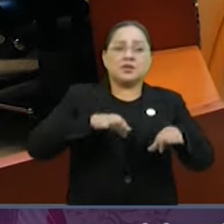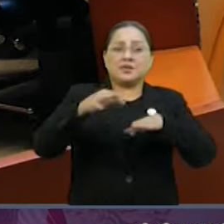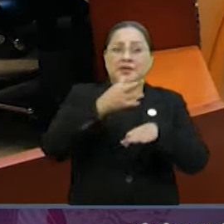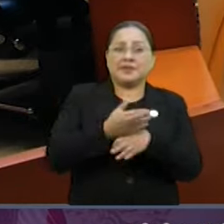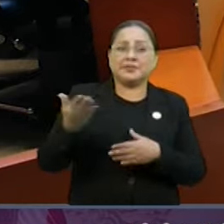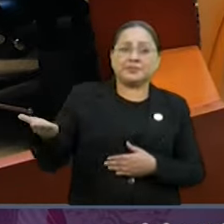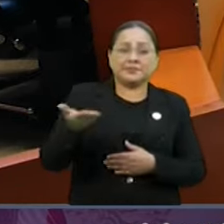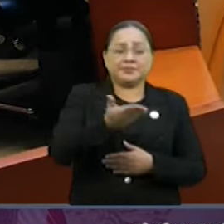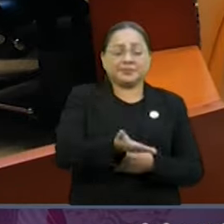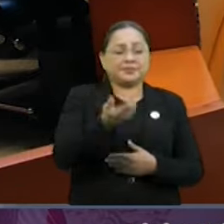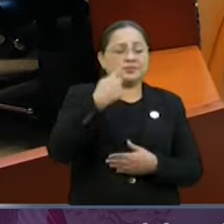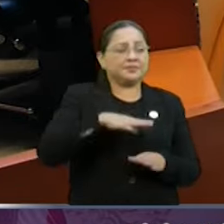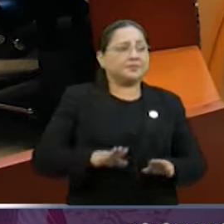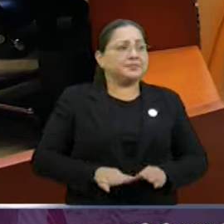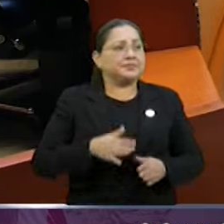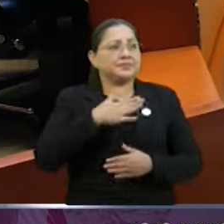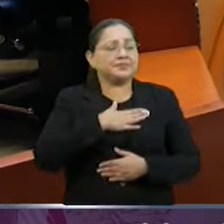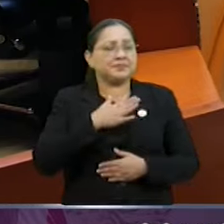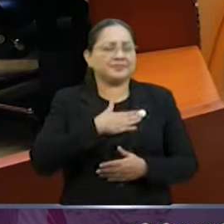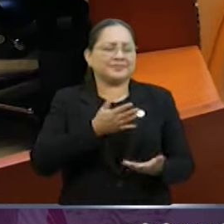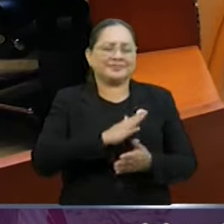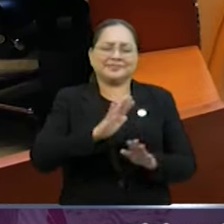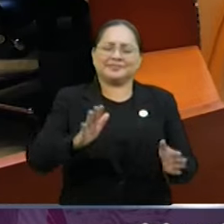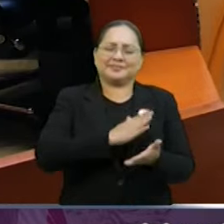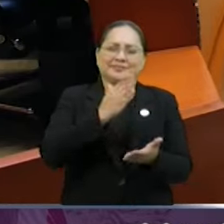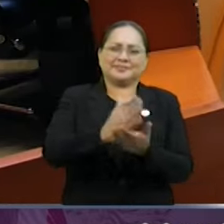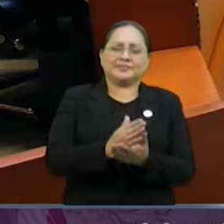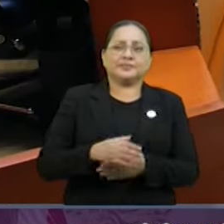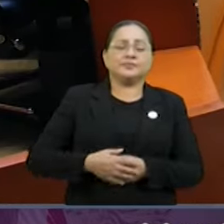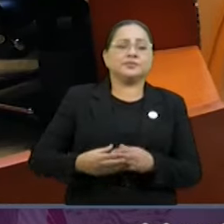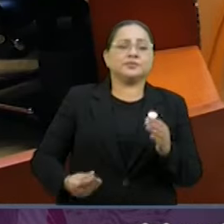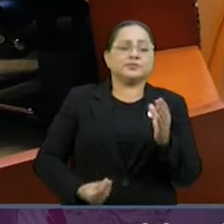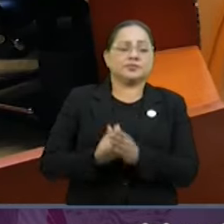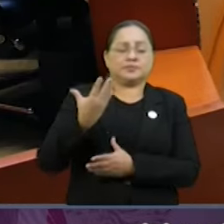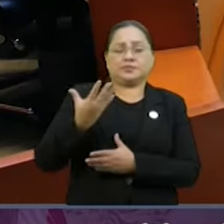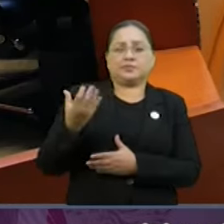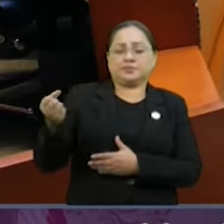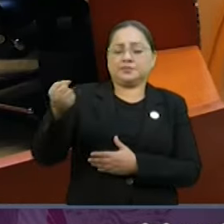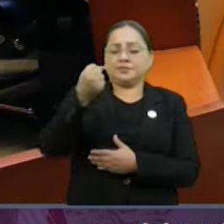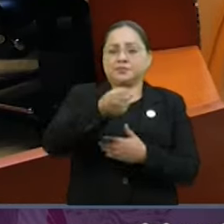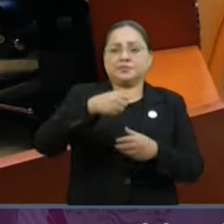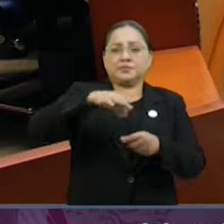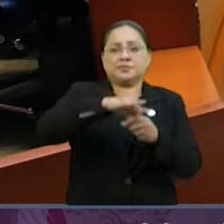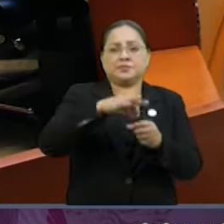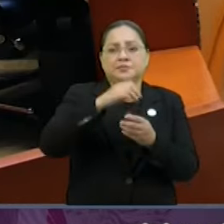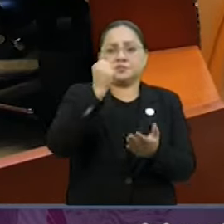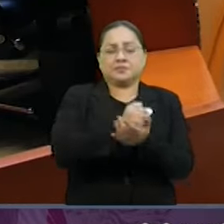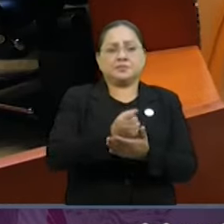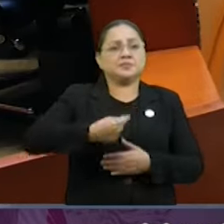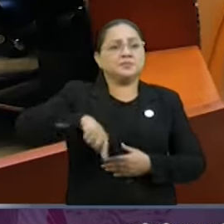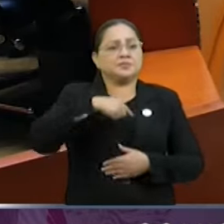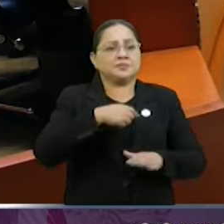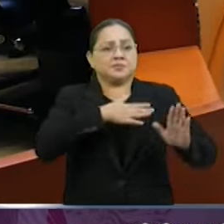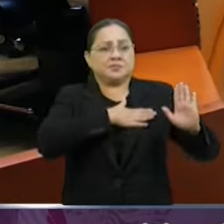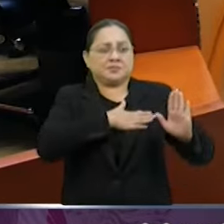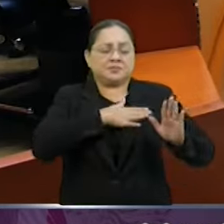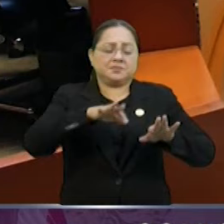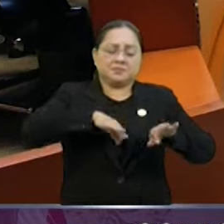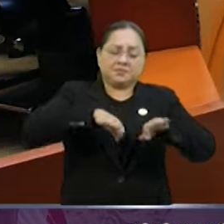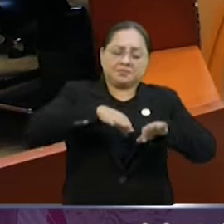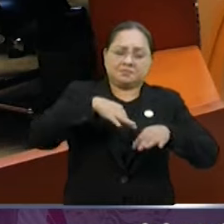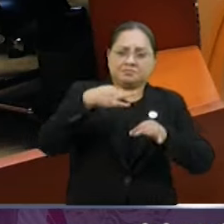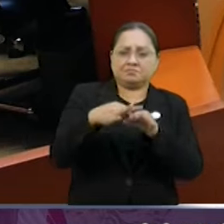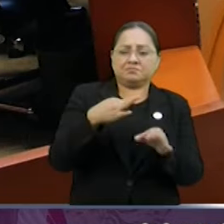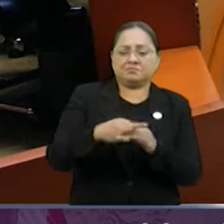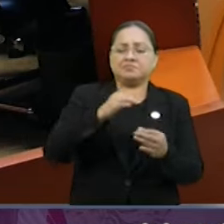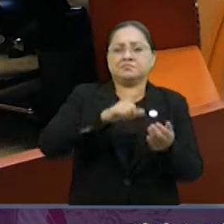a personajes afines. Con estas ratificaciones seguimos cumpliendo nuestro compromiso de limpiar la